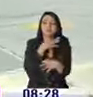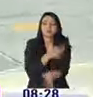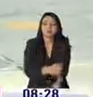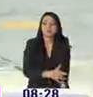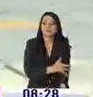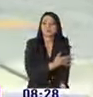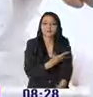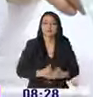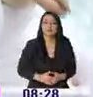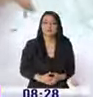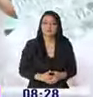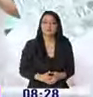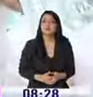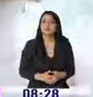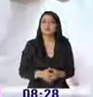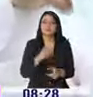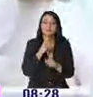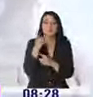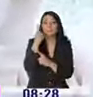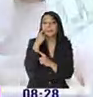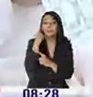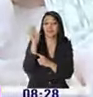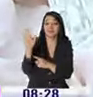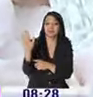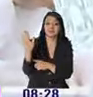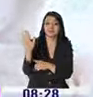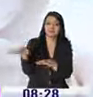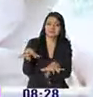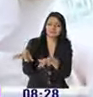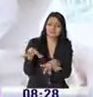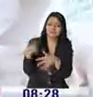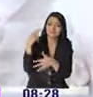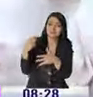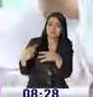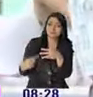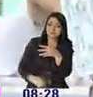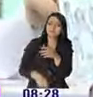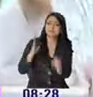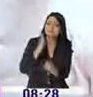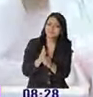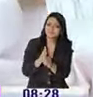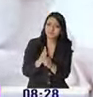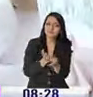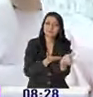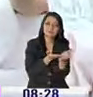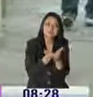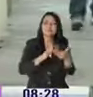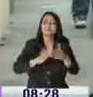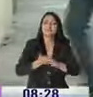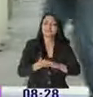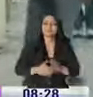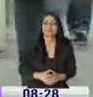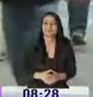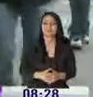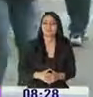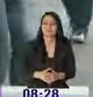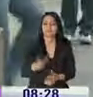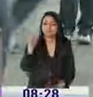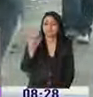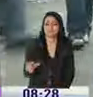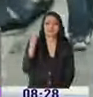O sea que todo lo que él hacía tenía un fin de servicio a la comunidad. El Torito fue un personaje